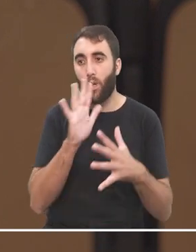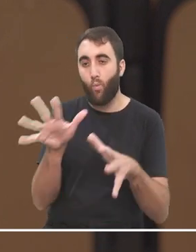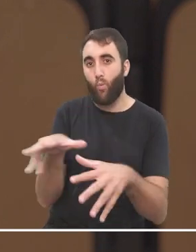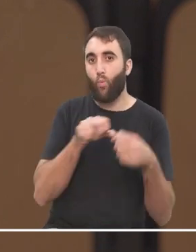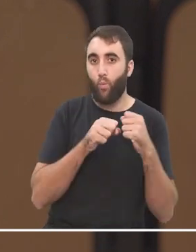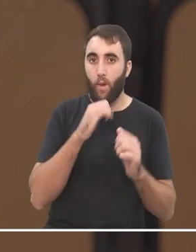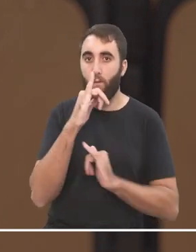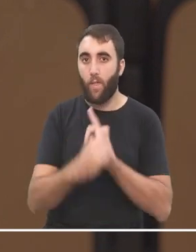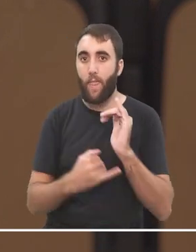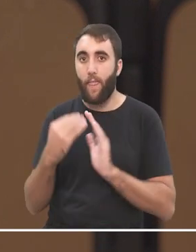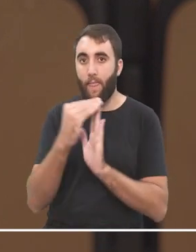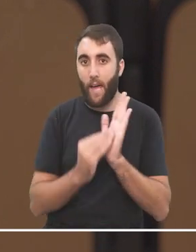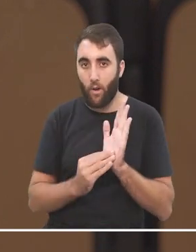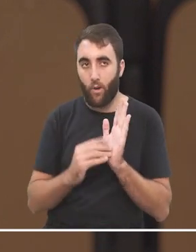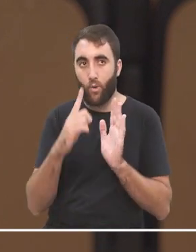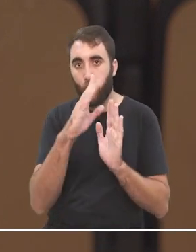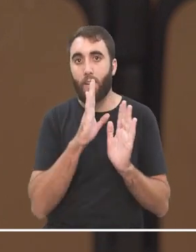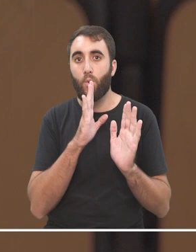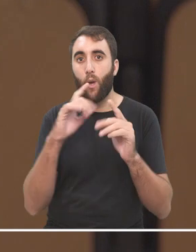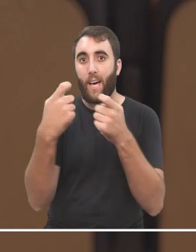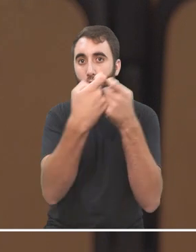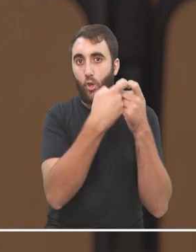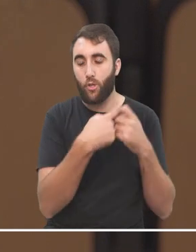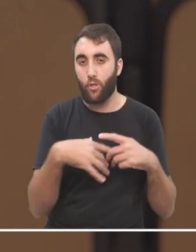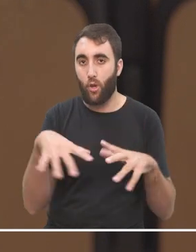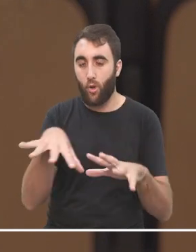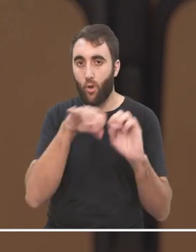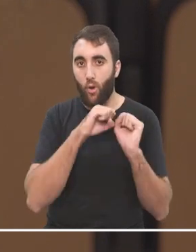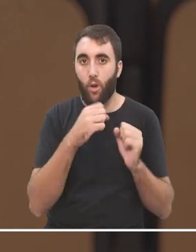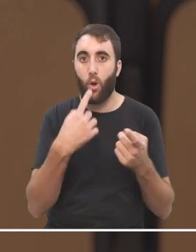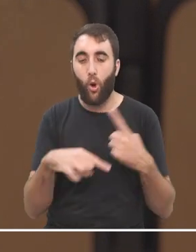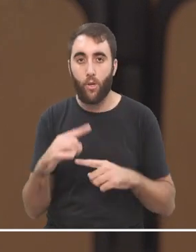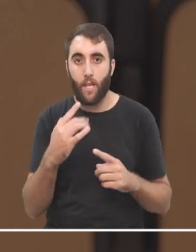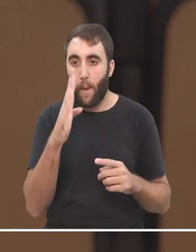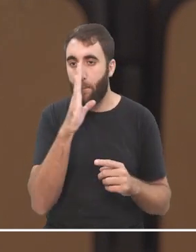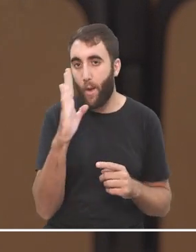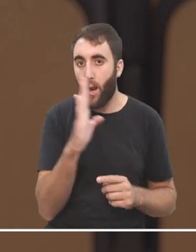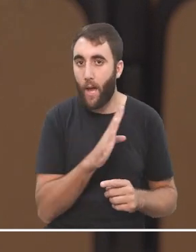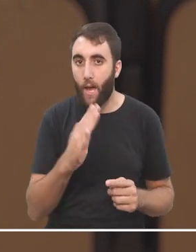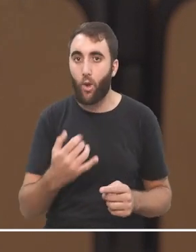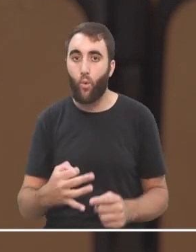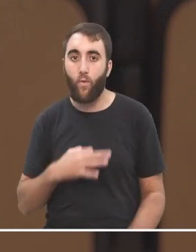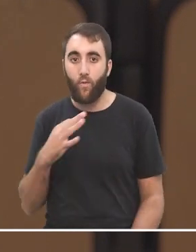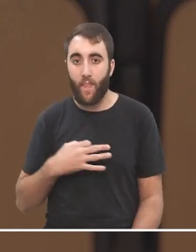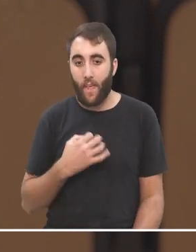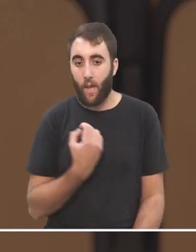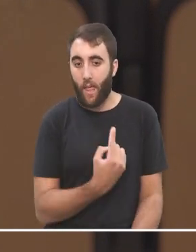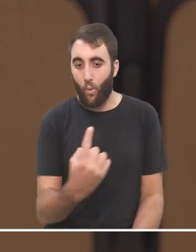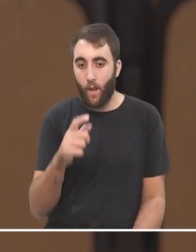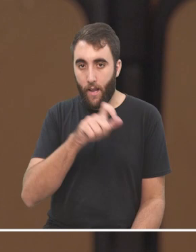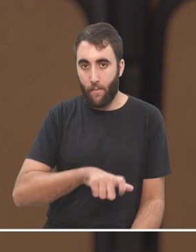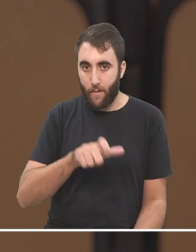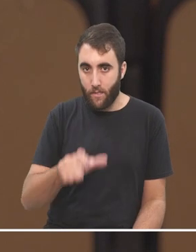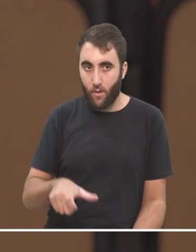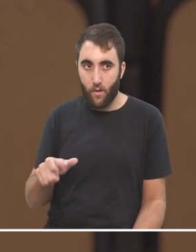algunos de sus aliados. El espionaje masivo, el espionaje en general de los ciudadanos